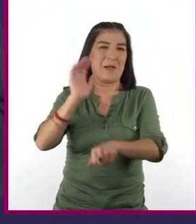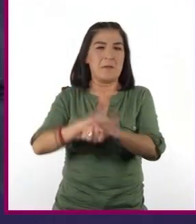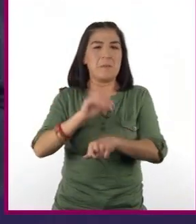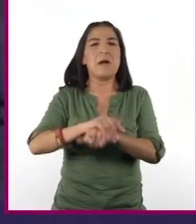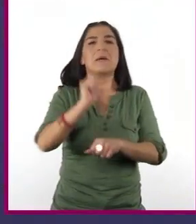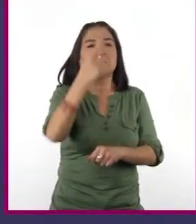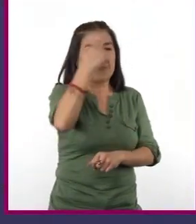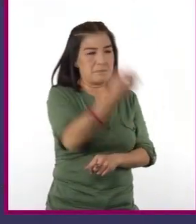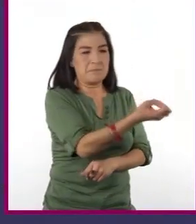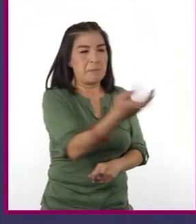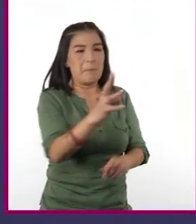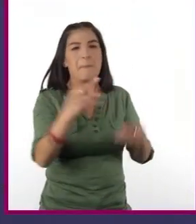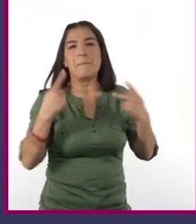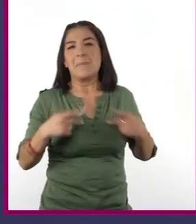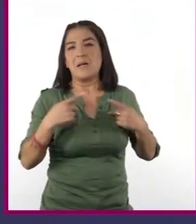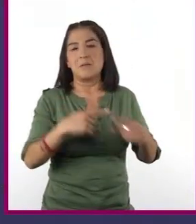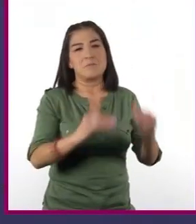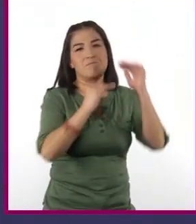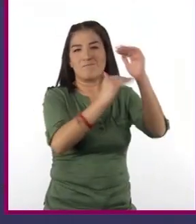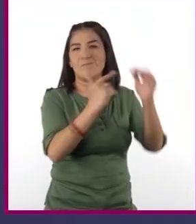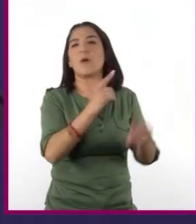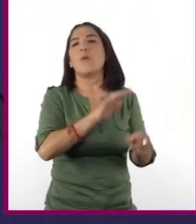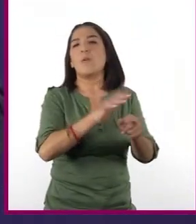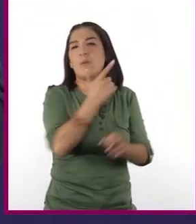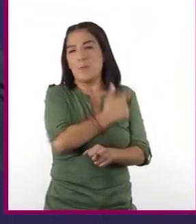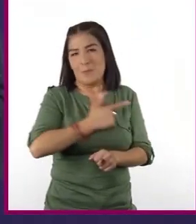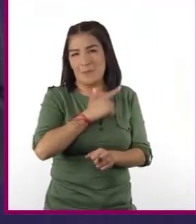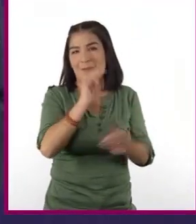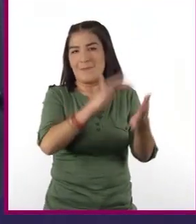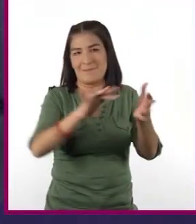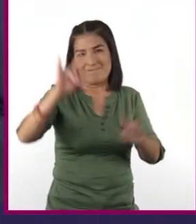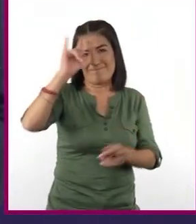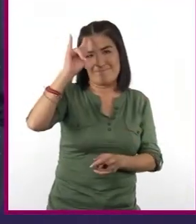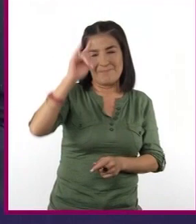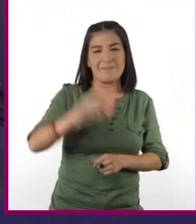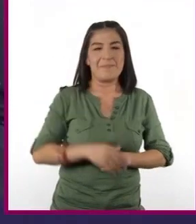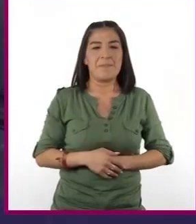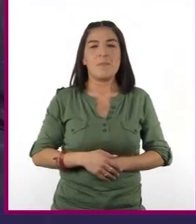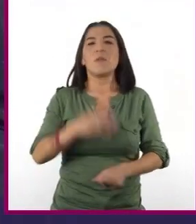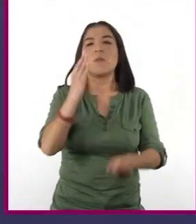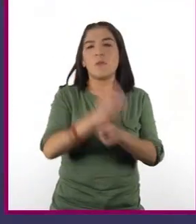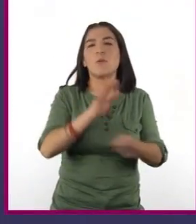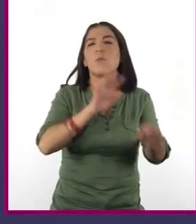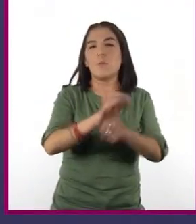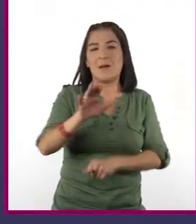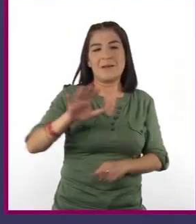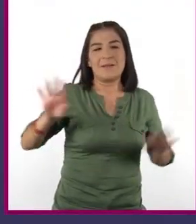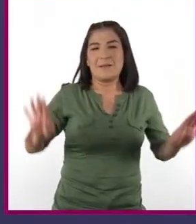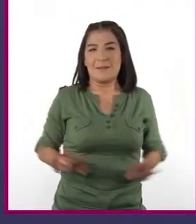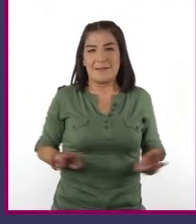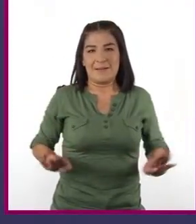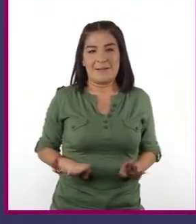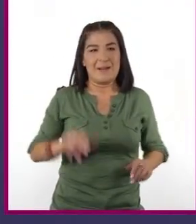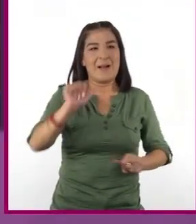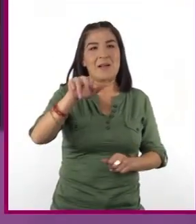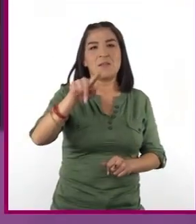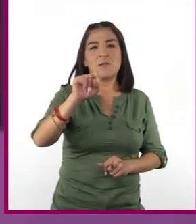público determinado. Veamos ahora las características de una antología. Tomen